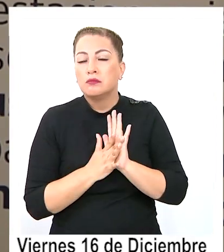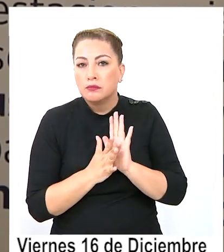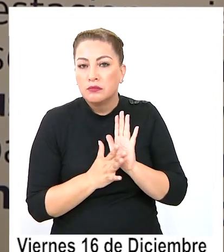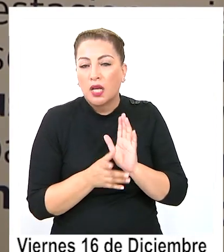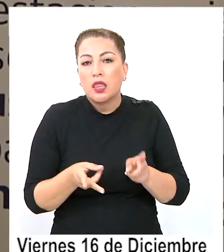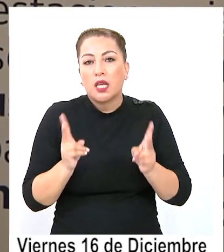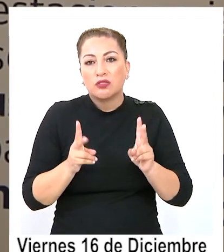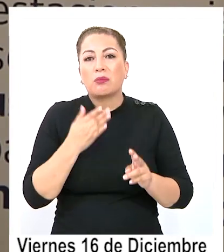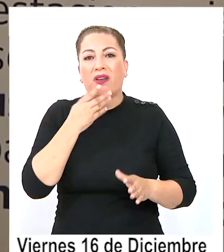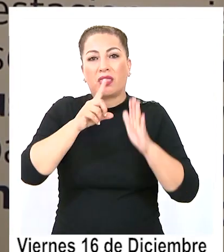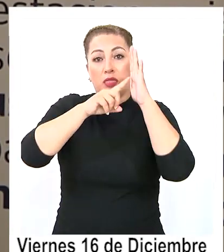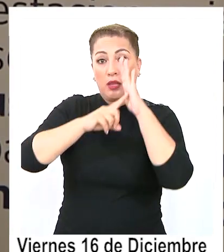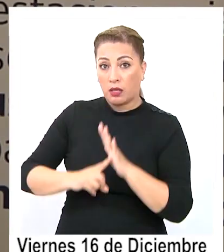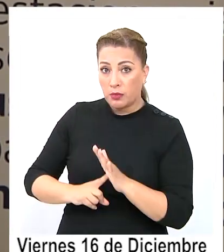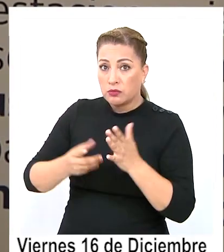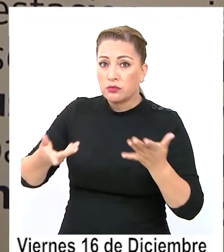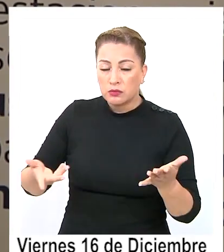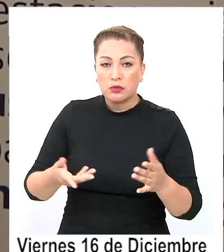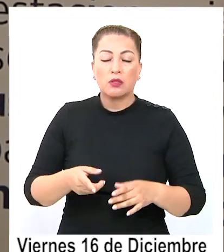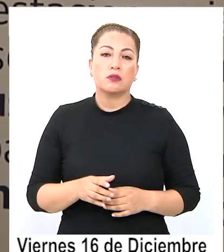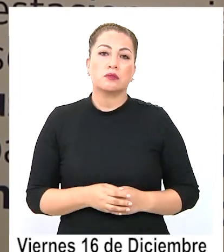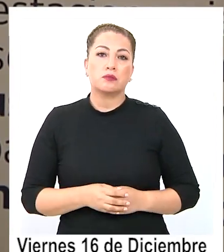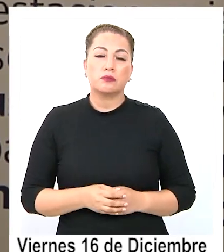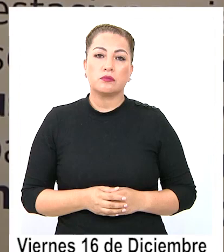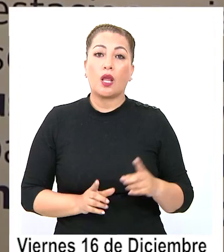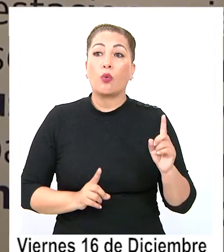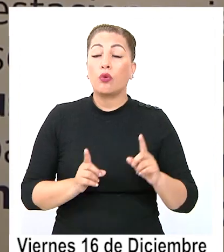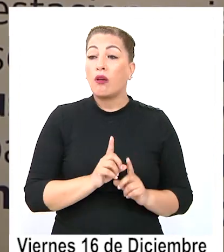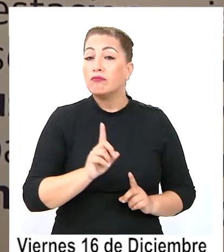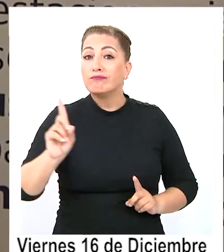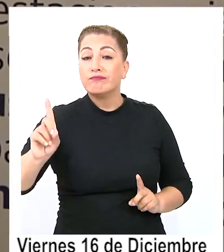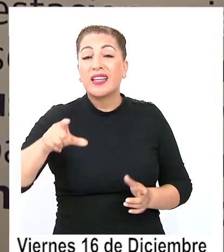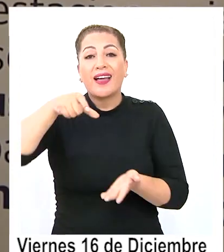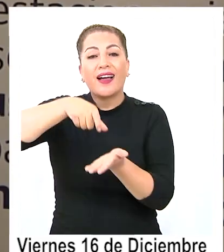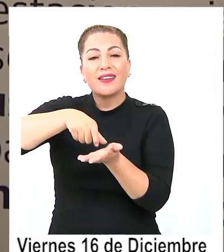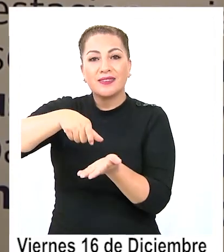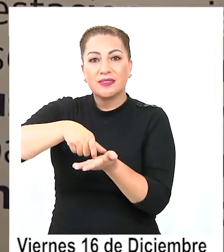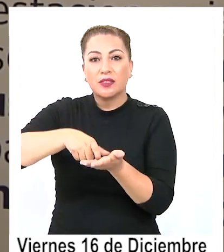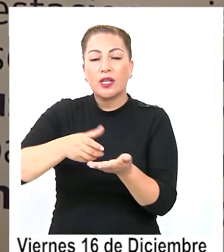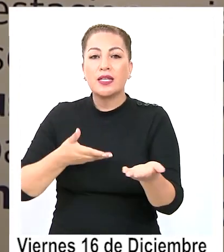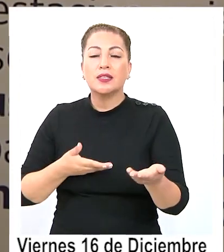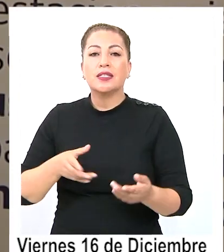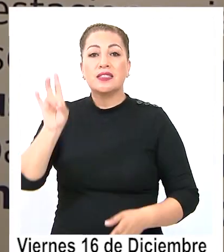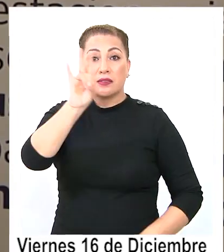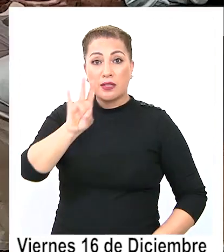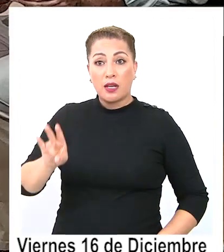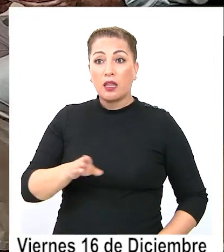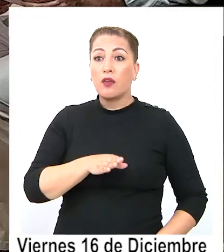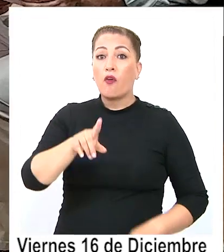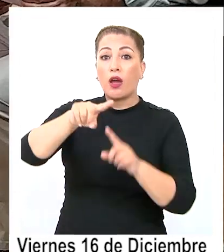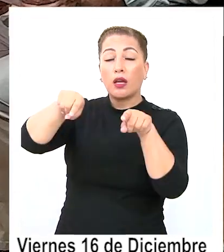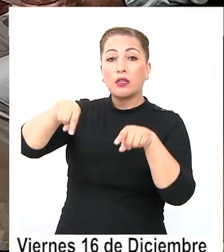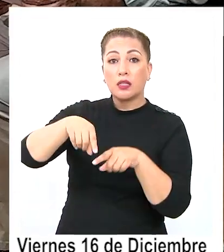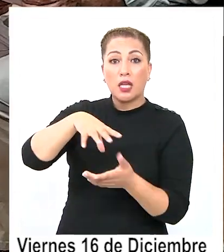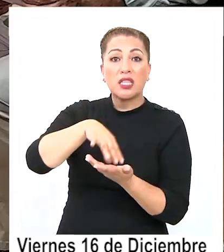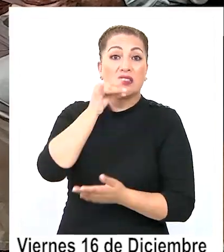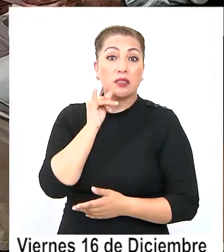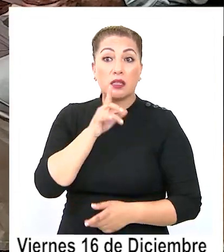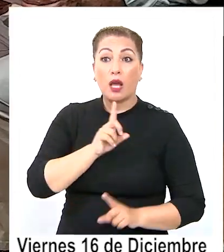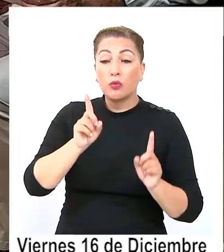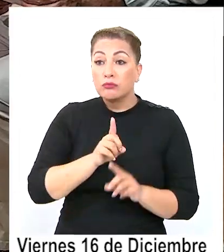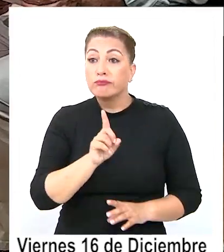derechos o discriminadas. Entonces, la invitación es que se acerquen a la sede regional del Servicio Nacional de Discapacidad aquí en